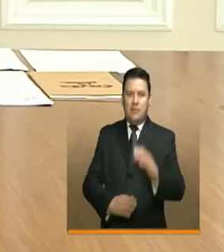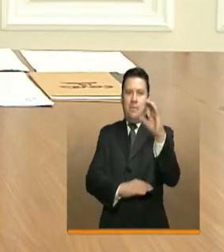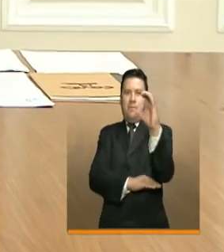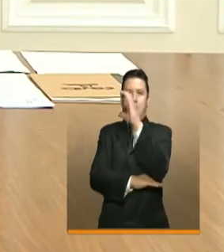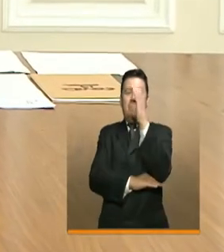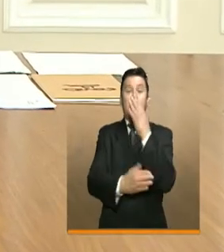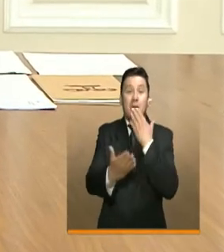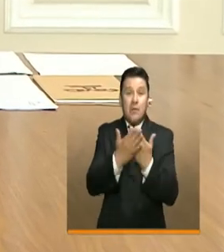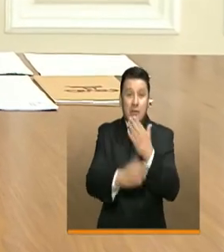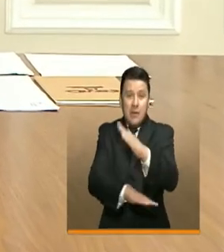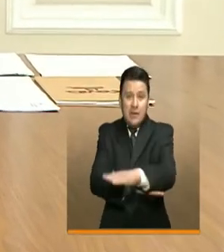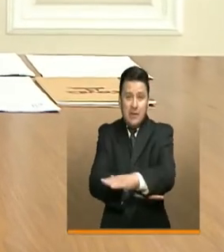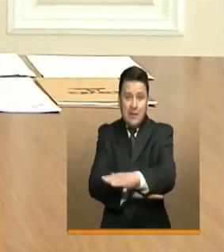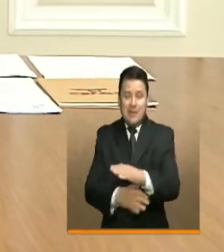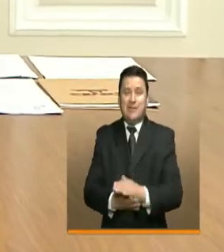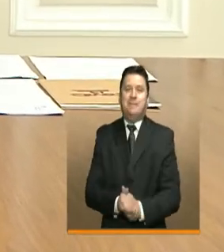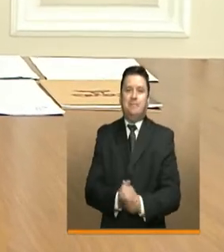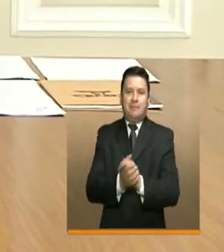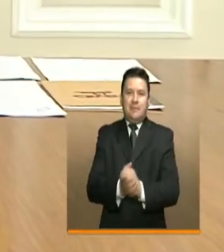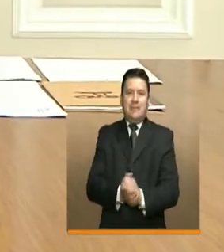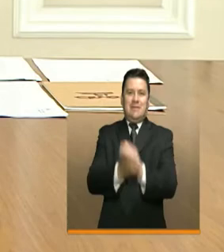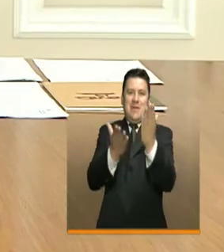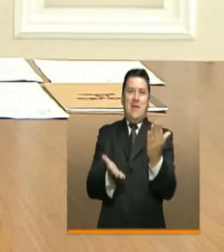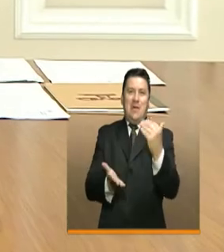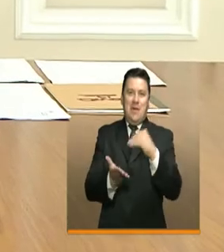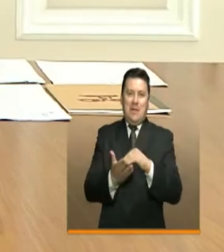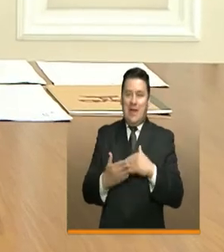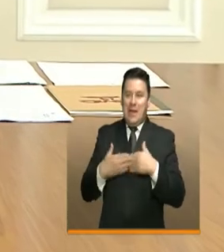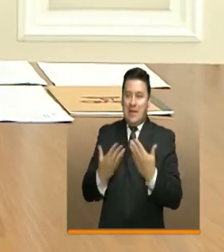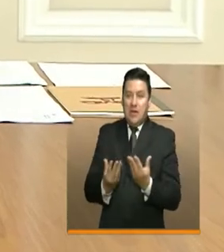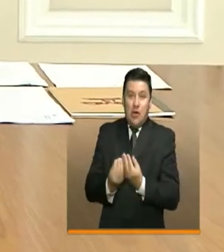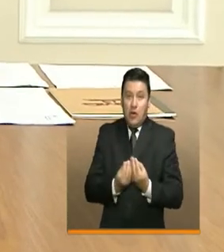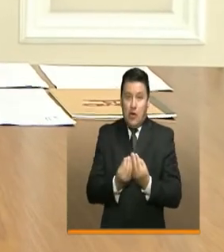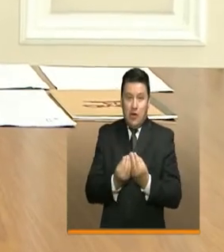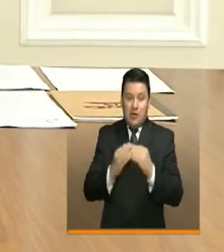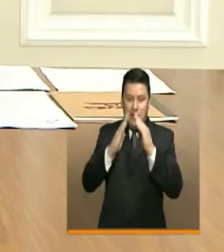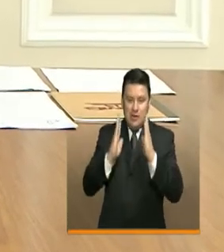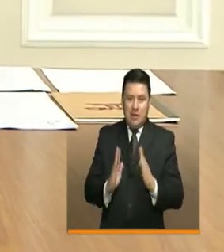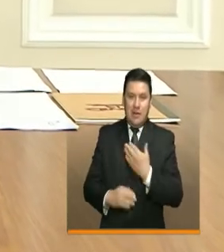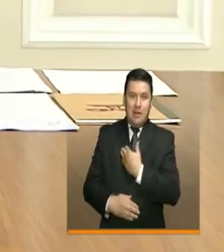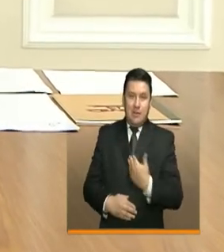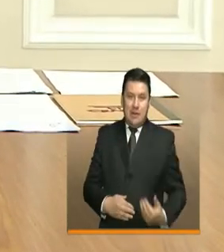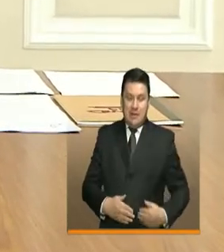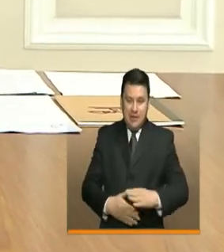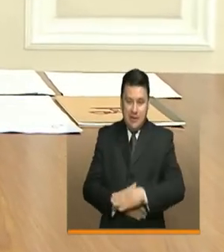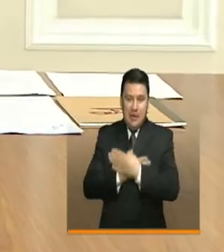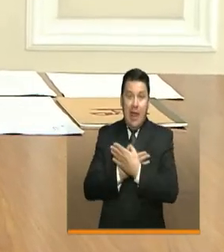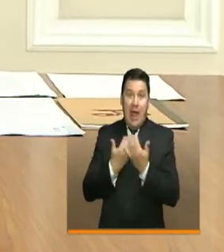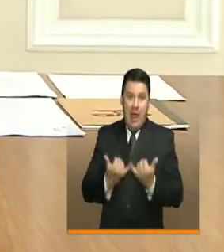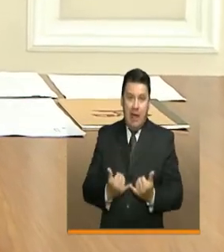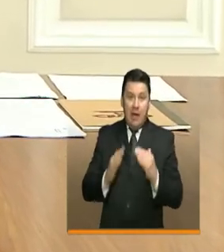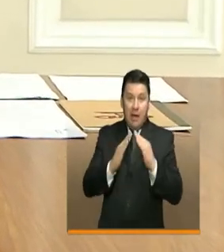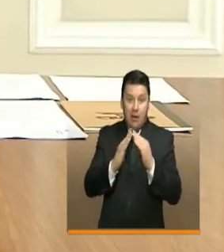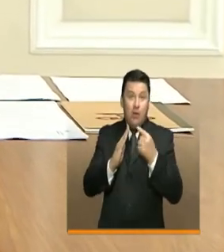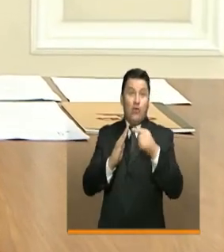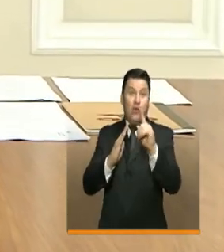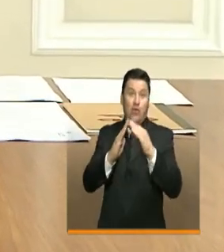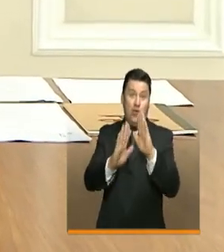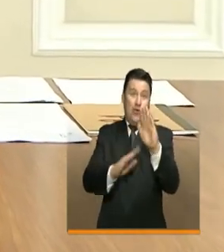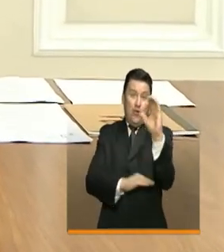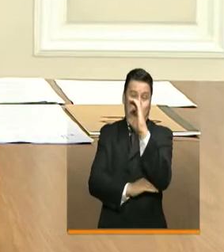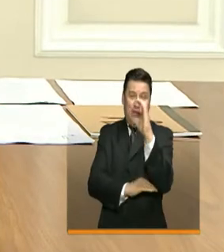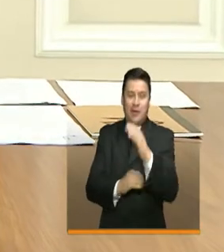Colombianos, muy buenas tardes. Los saludo de nuevo desde la sala del Consejo de Ministros de la Casa de Nariño, la casa de todos los